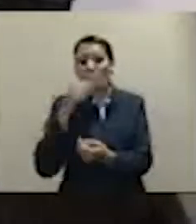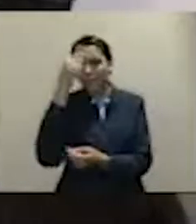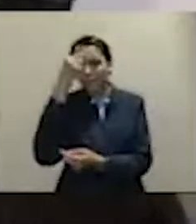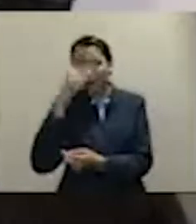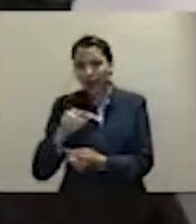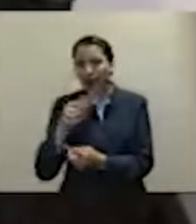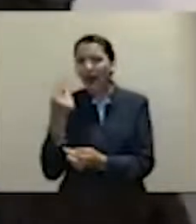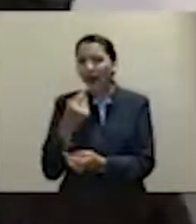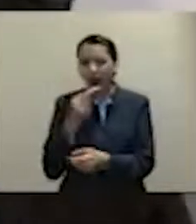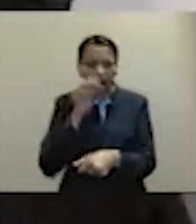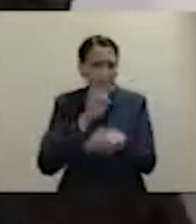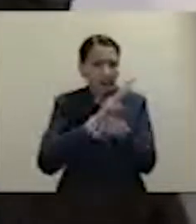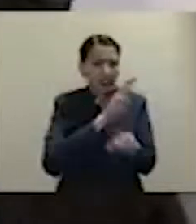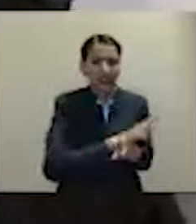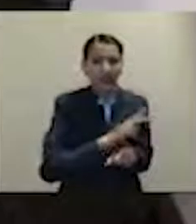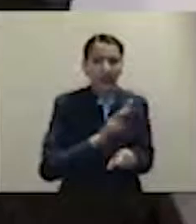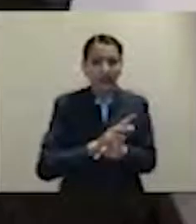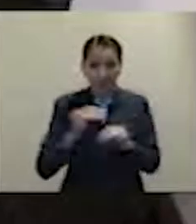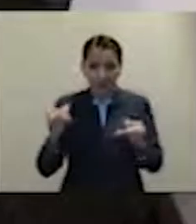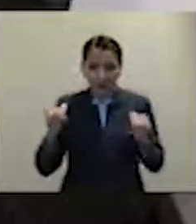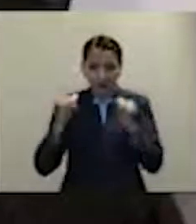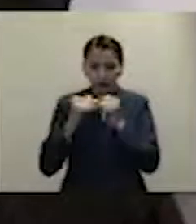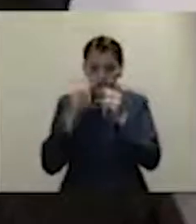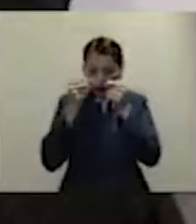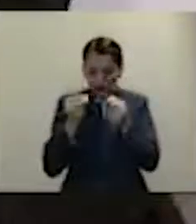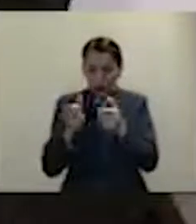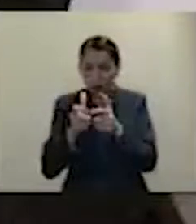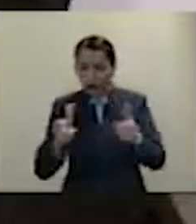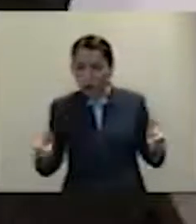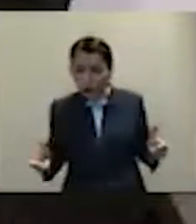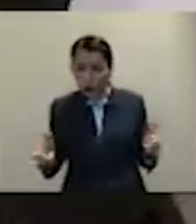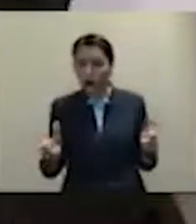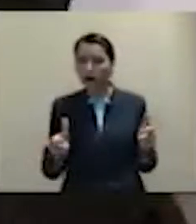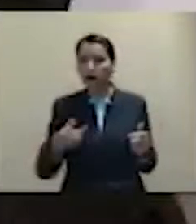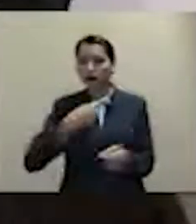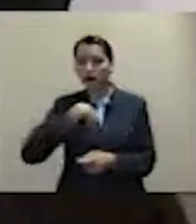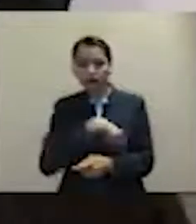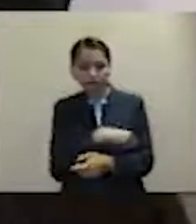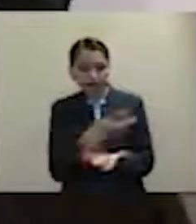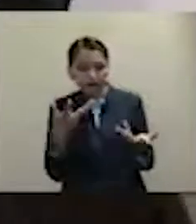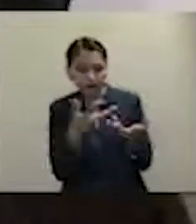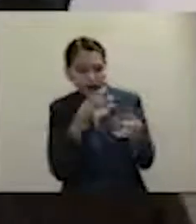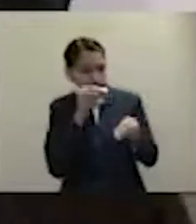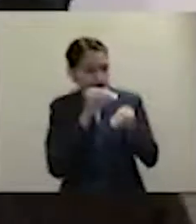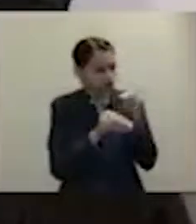drones. Desafortunadamente, Michoacán no tiene